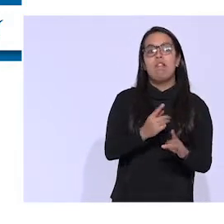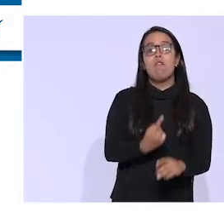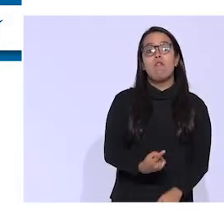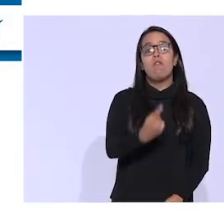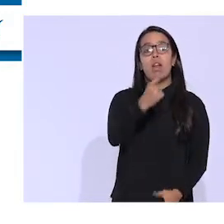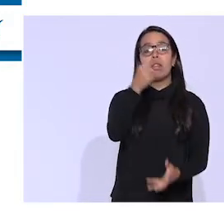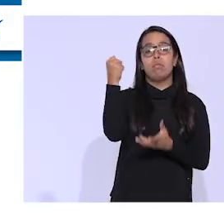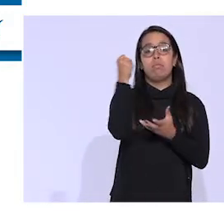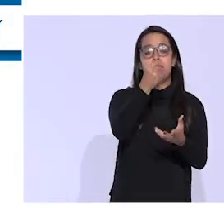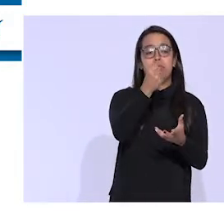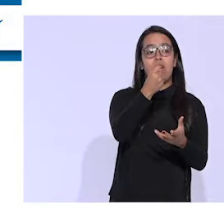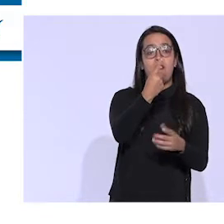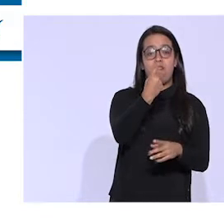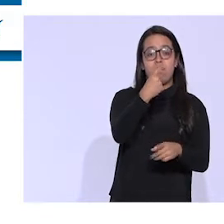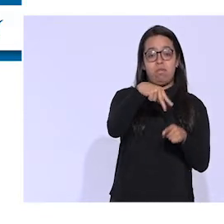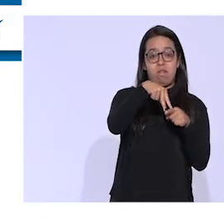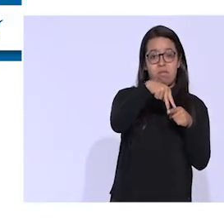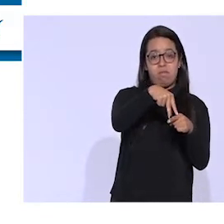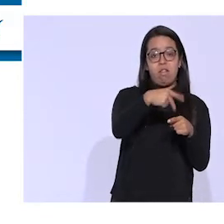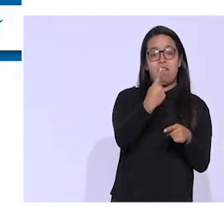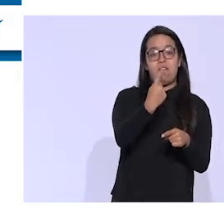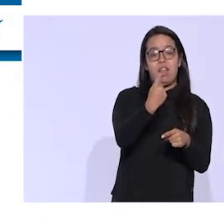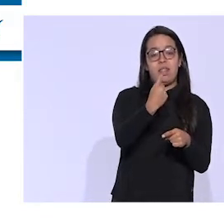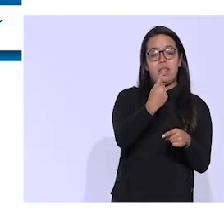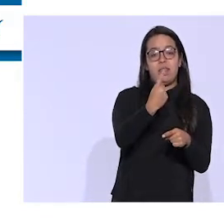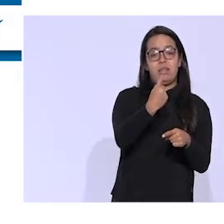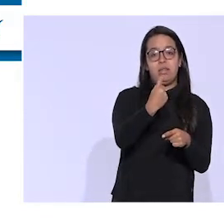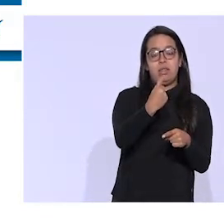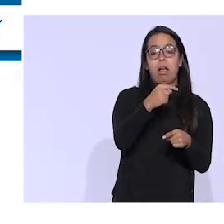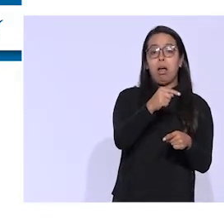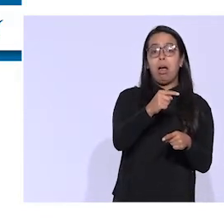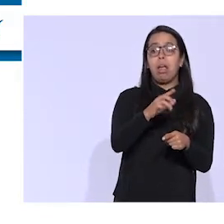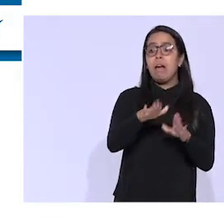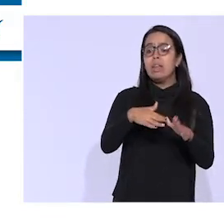de recursos me obstaculiza el poder dar clase correctamente.